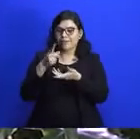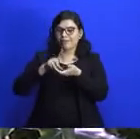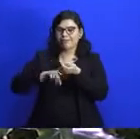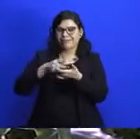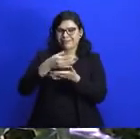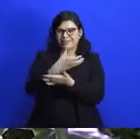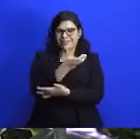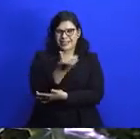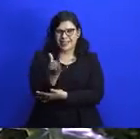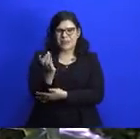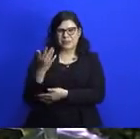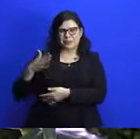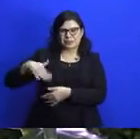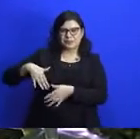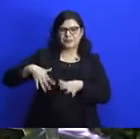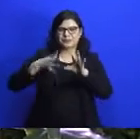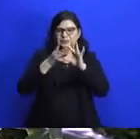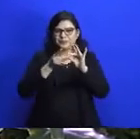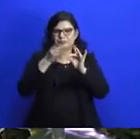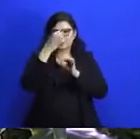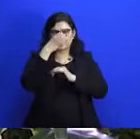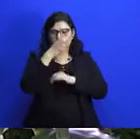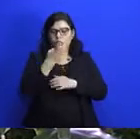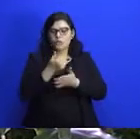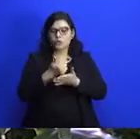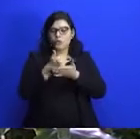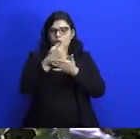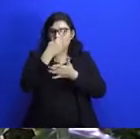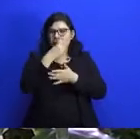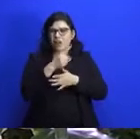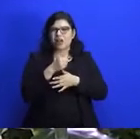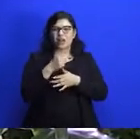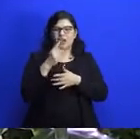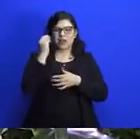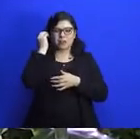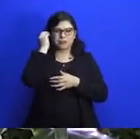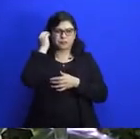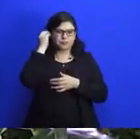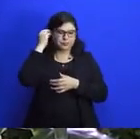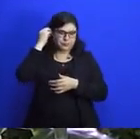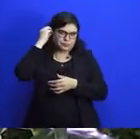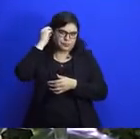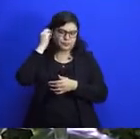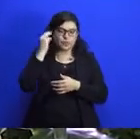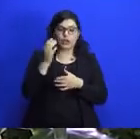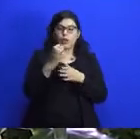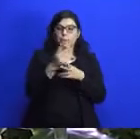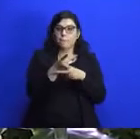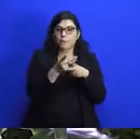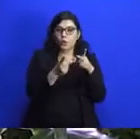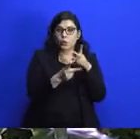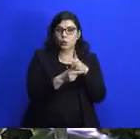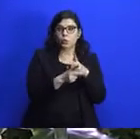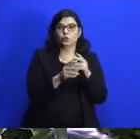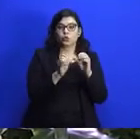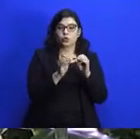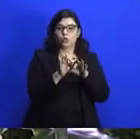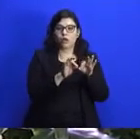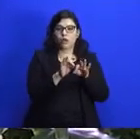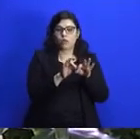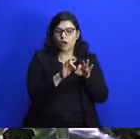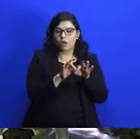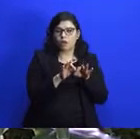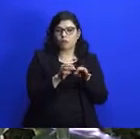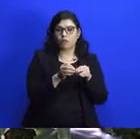hace un rato en los testimonios. Esto les ayuda a disminuir el desperdicio de trabajo y de producto de los pequeños productores